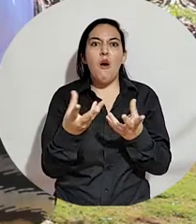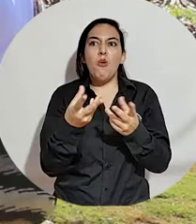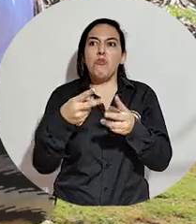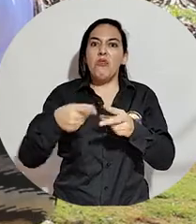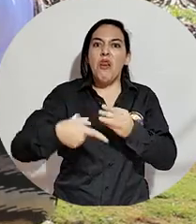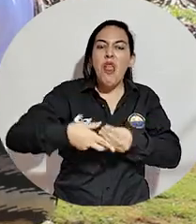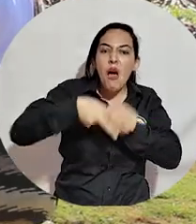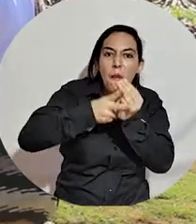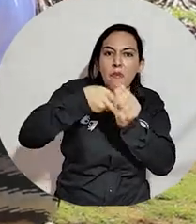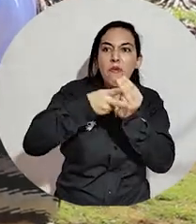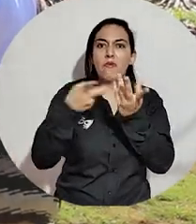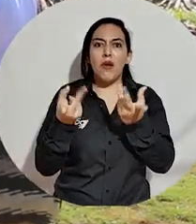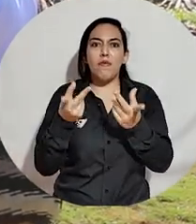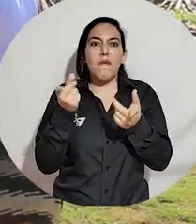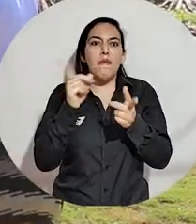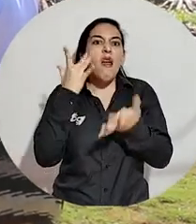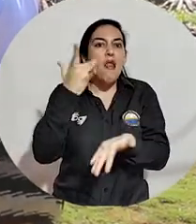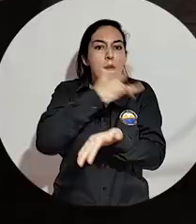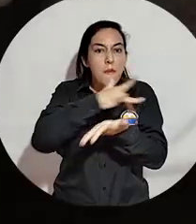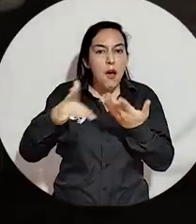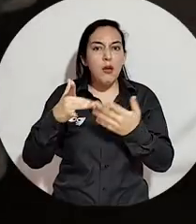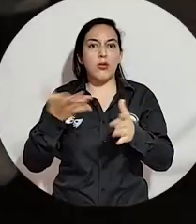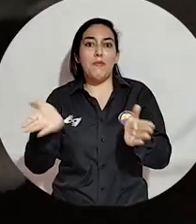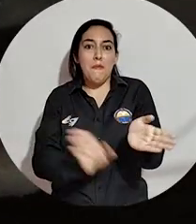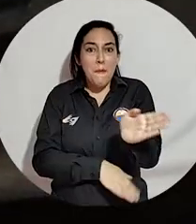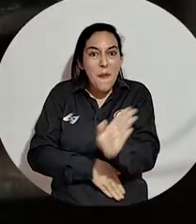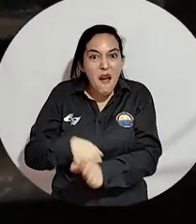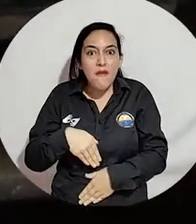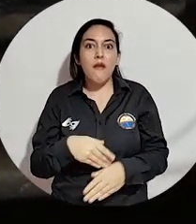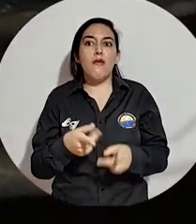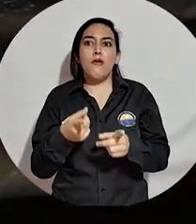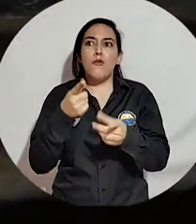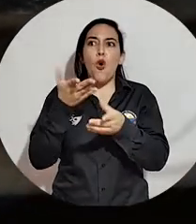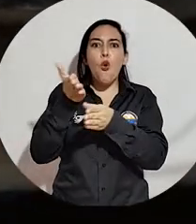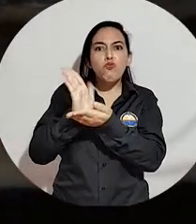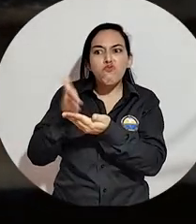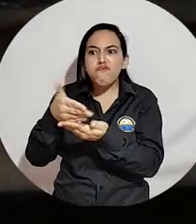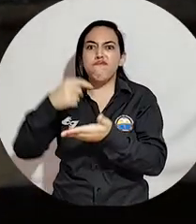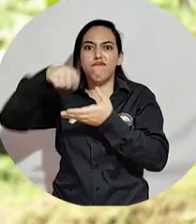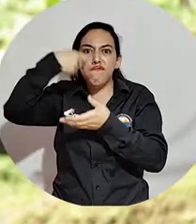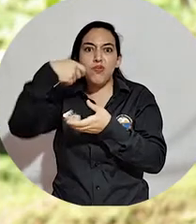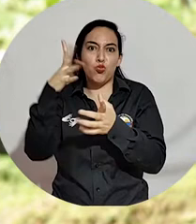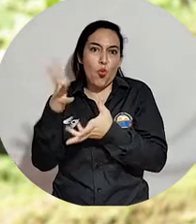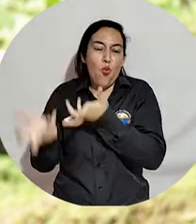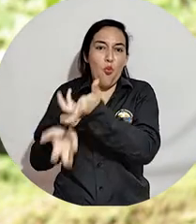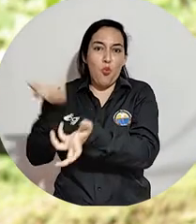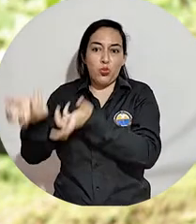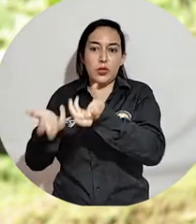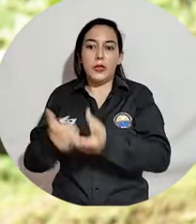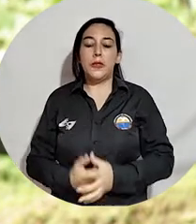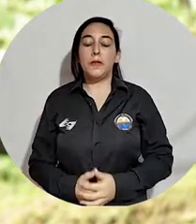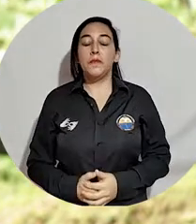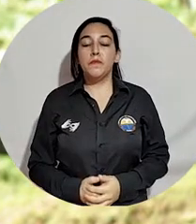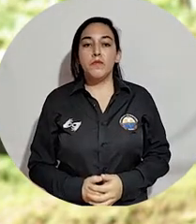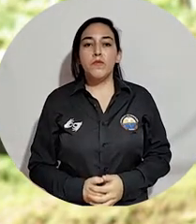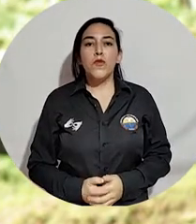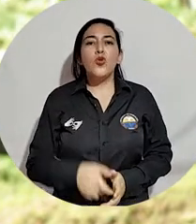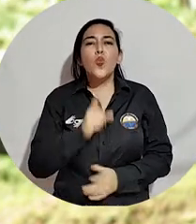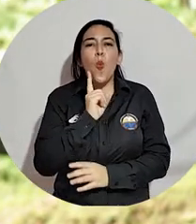perecederos, herramientas, productos de aseo personal, pañales desechables y utensilios de cocina. Luego del evento